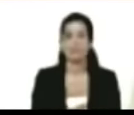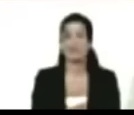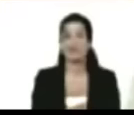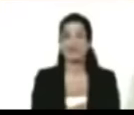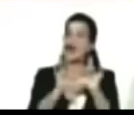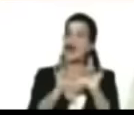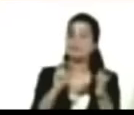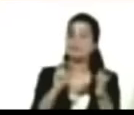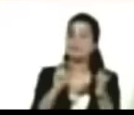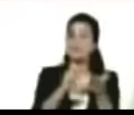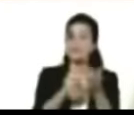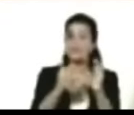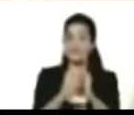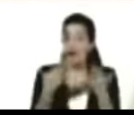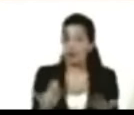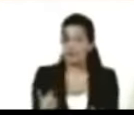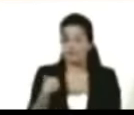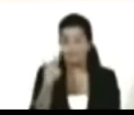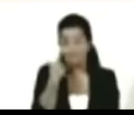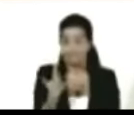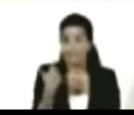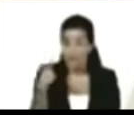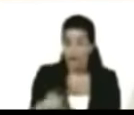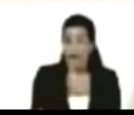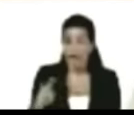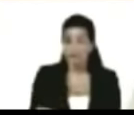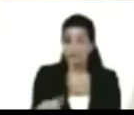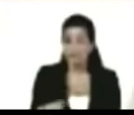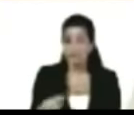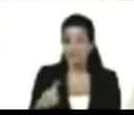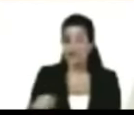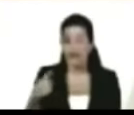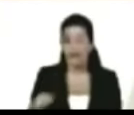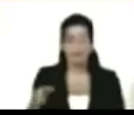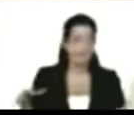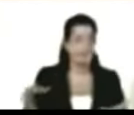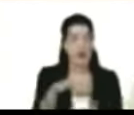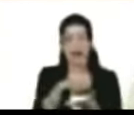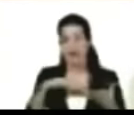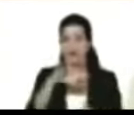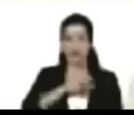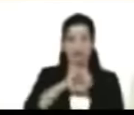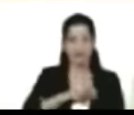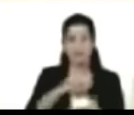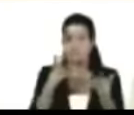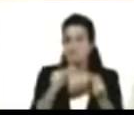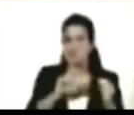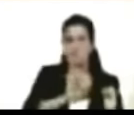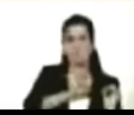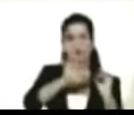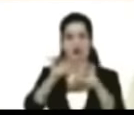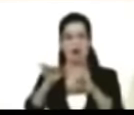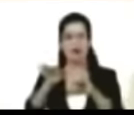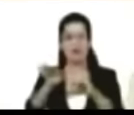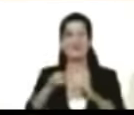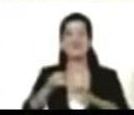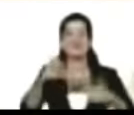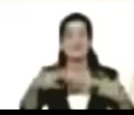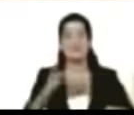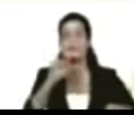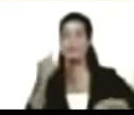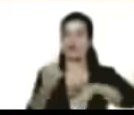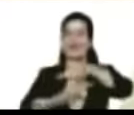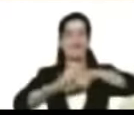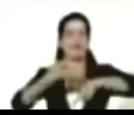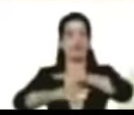a la enorme crisis, a la trágica crisis social y de migrante que se generaría si la revolución